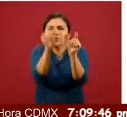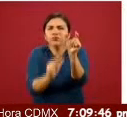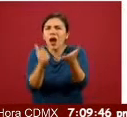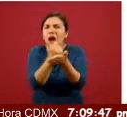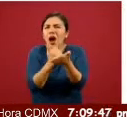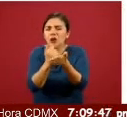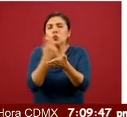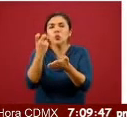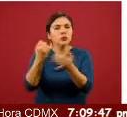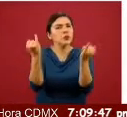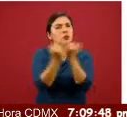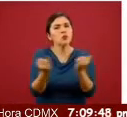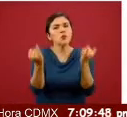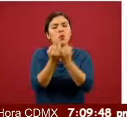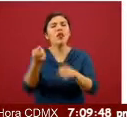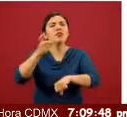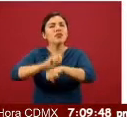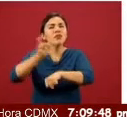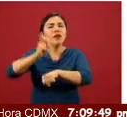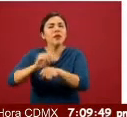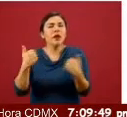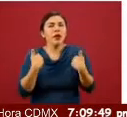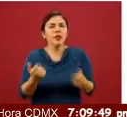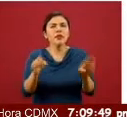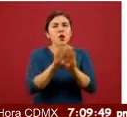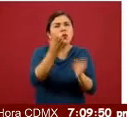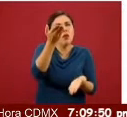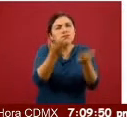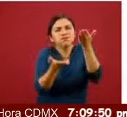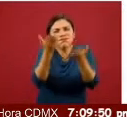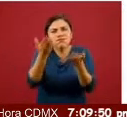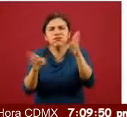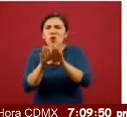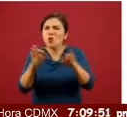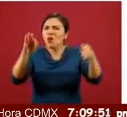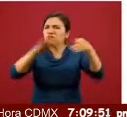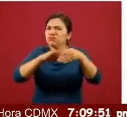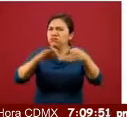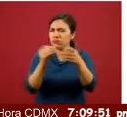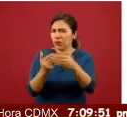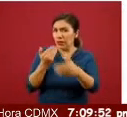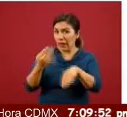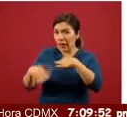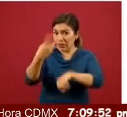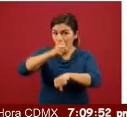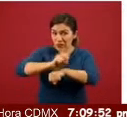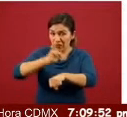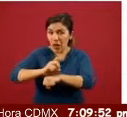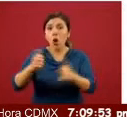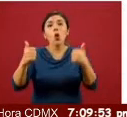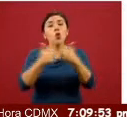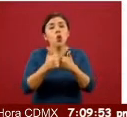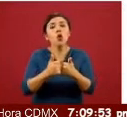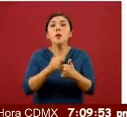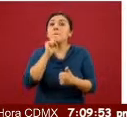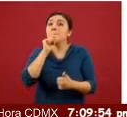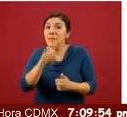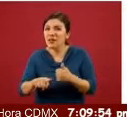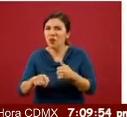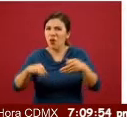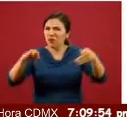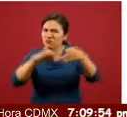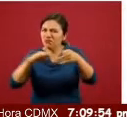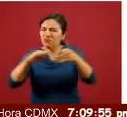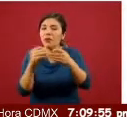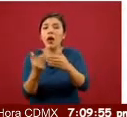con día nos están ayudando a comparar esta tasa de incidencia de los últimos 14 días con la tasa de incidencia que había